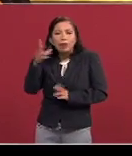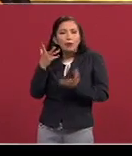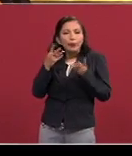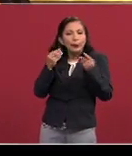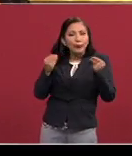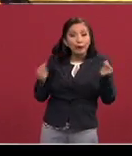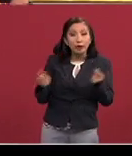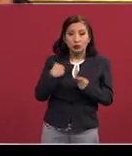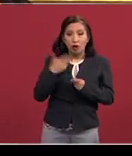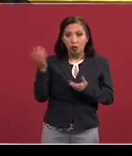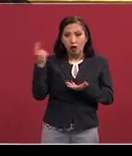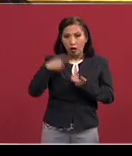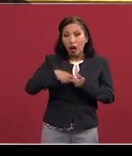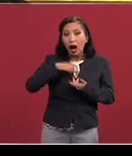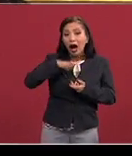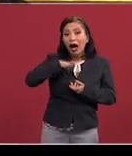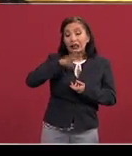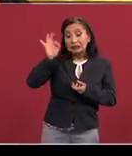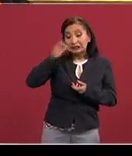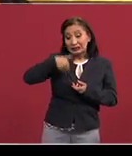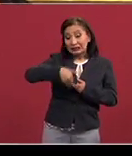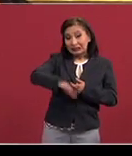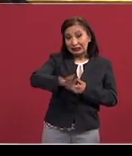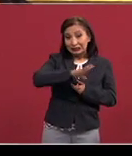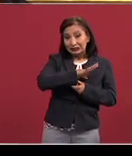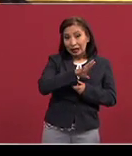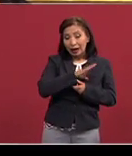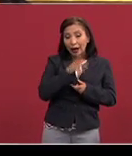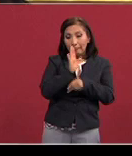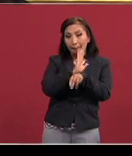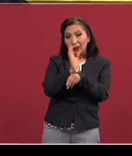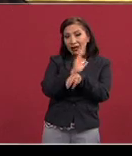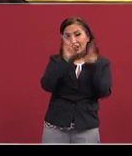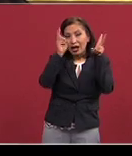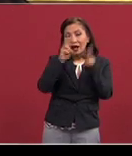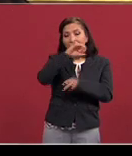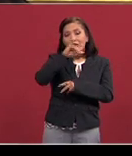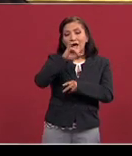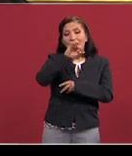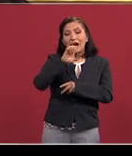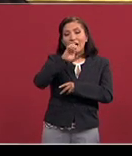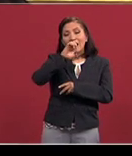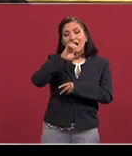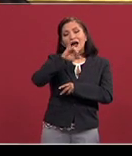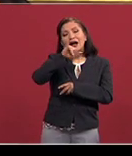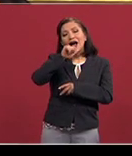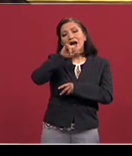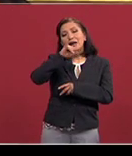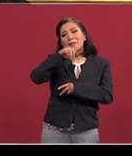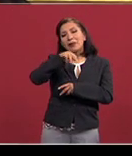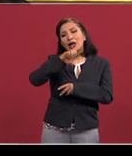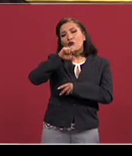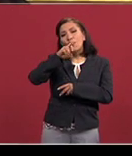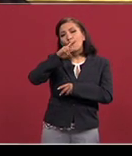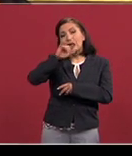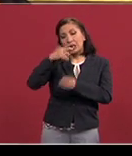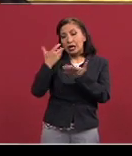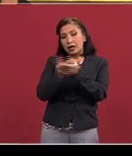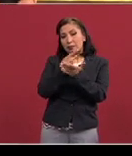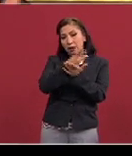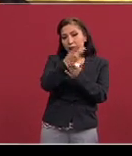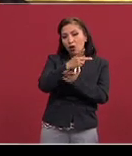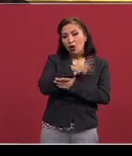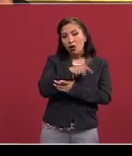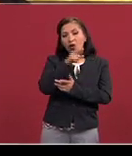yo quisiera añadir que tendremos también la posibilidad de tener la película de Jaime Curi, que ganó un Ariel.